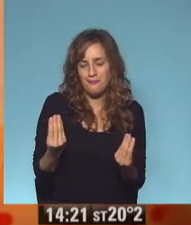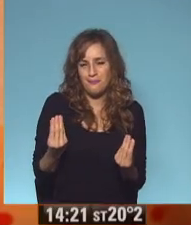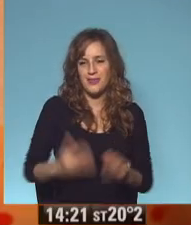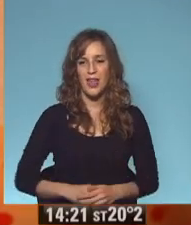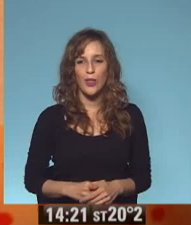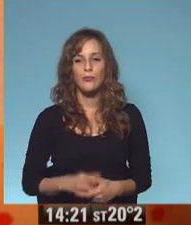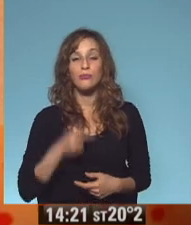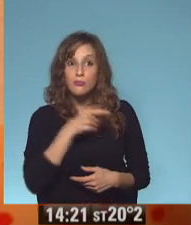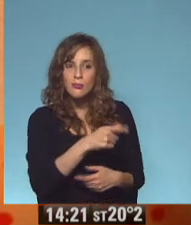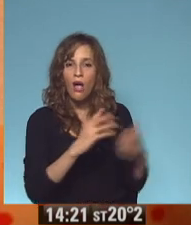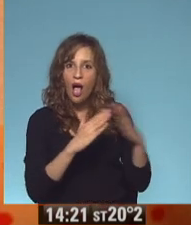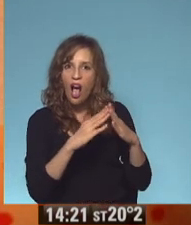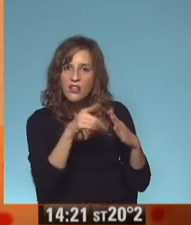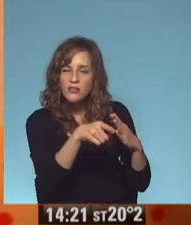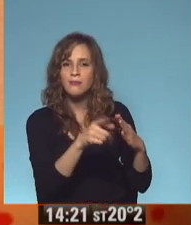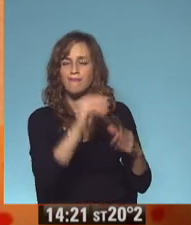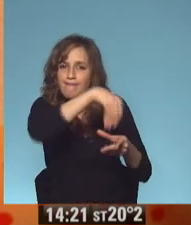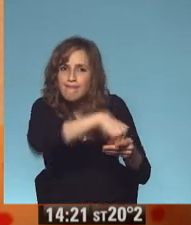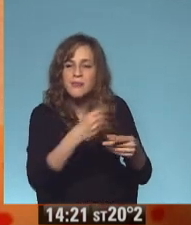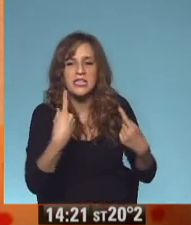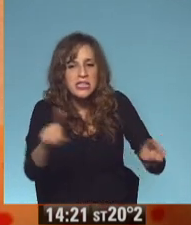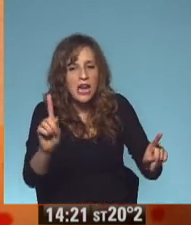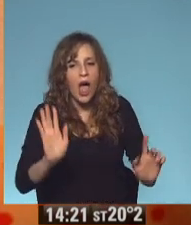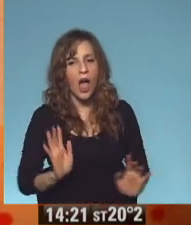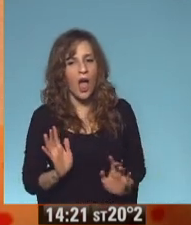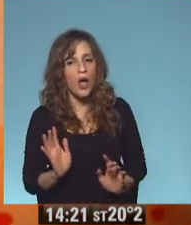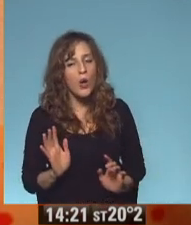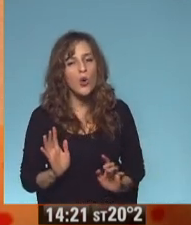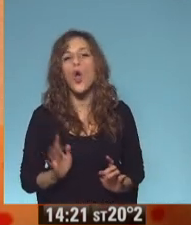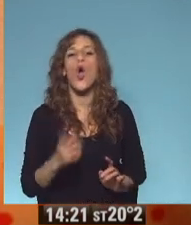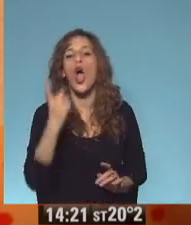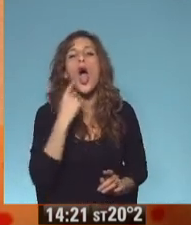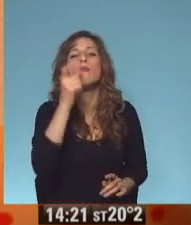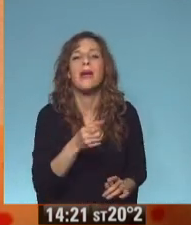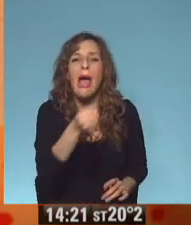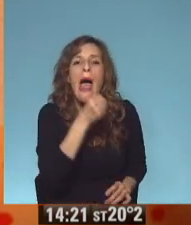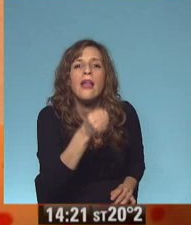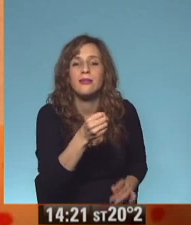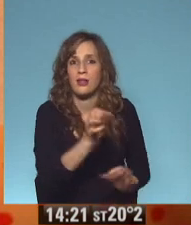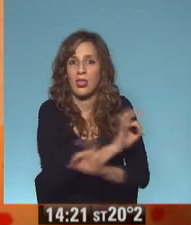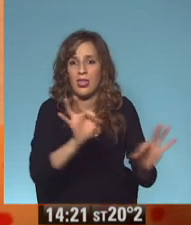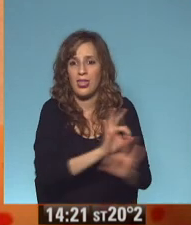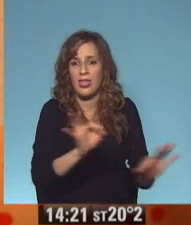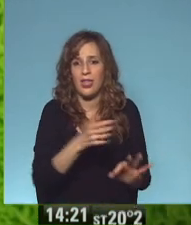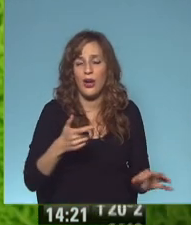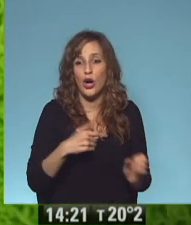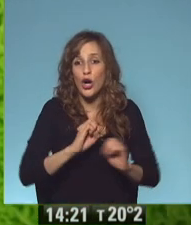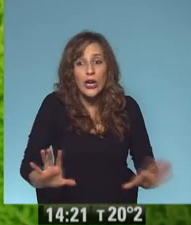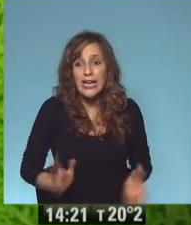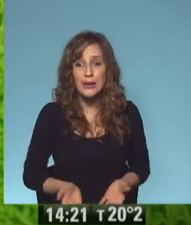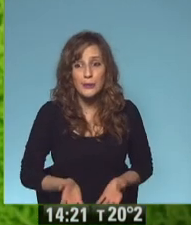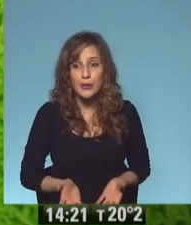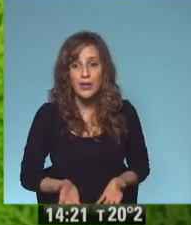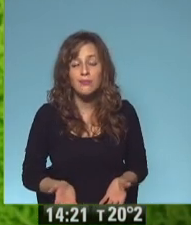Esa casa está llena de cosas raras y nunca había un cantor. ¡Un horror!